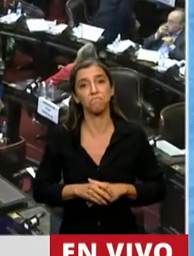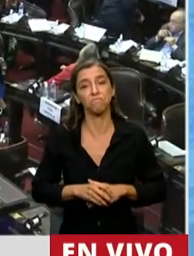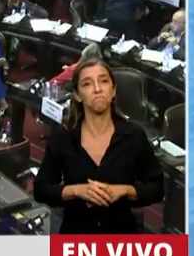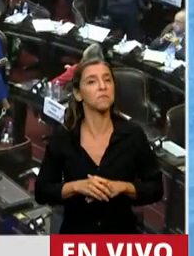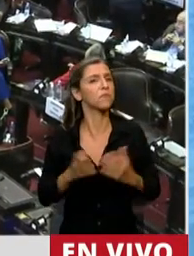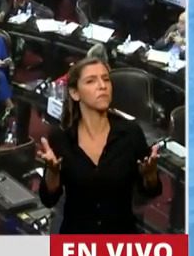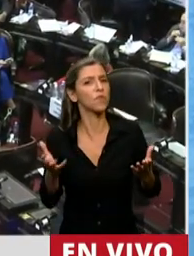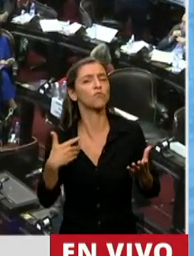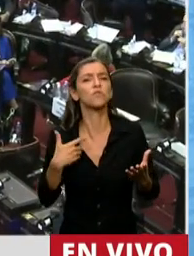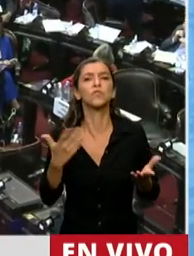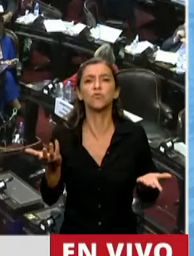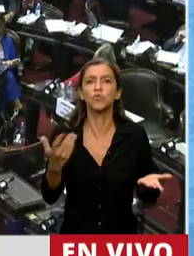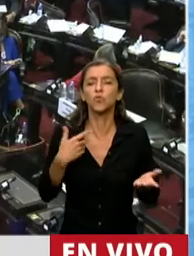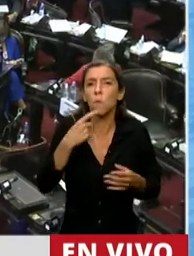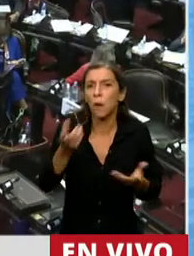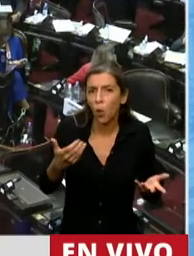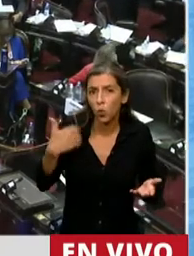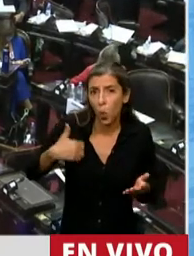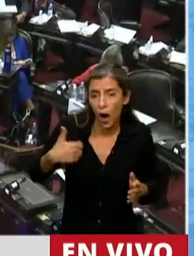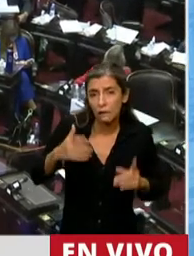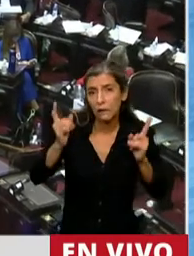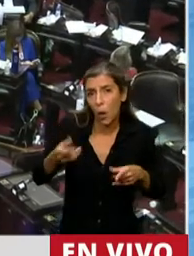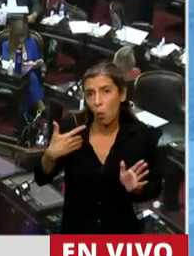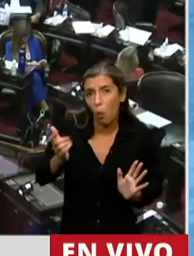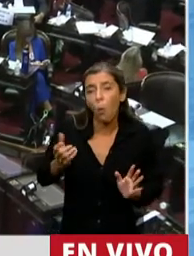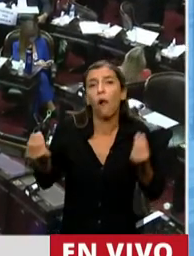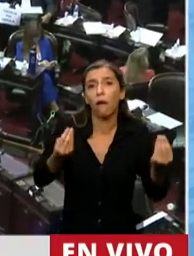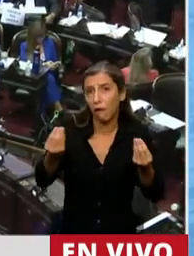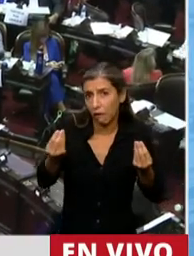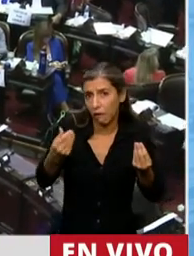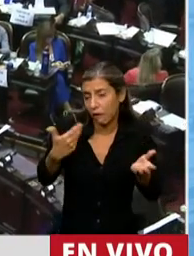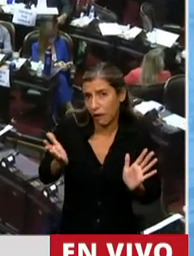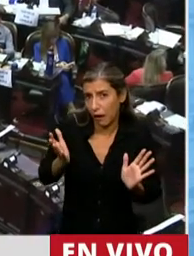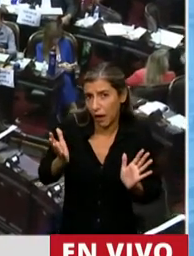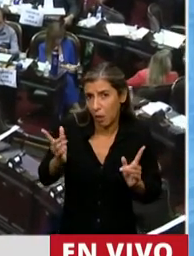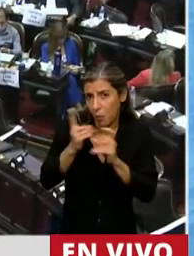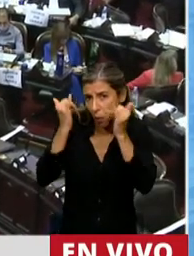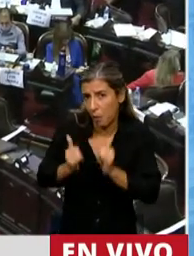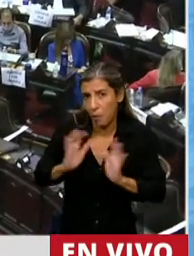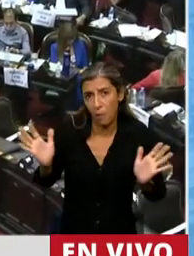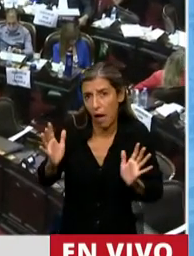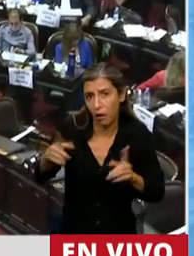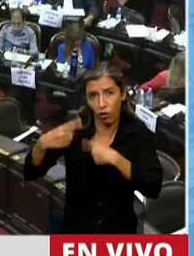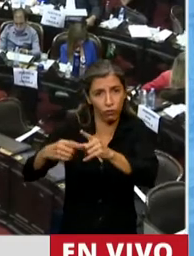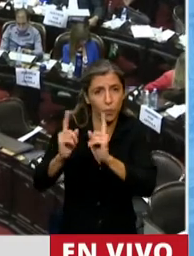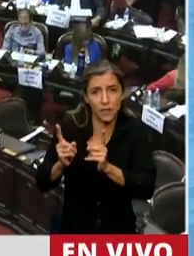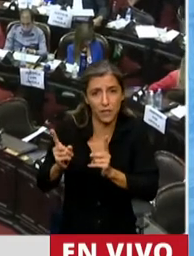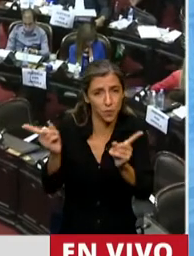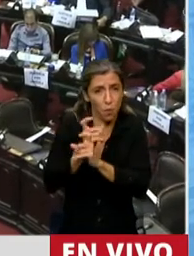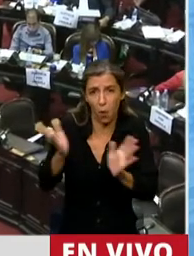que este personaje deje de ser alcohólico, no, sigue siendo alcohólico. Ahora, de eso tampoco lo hablamos.